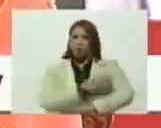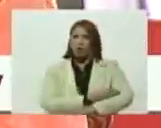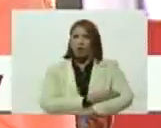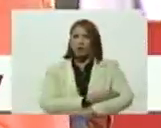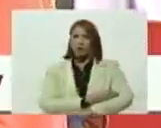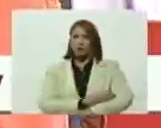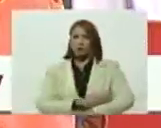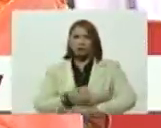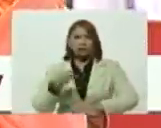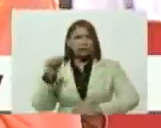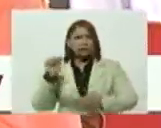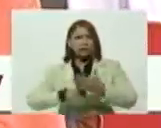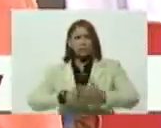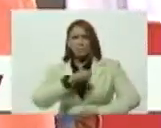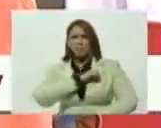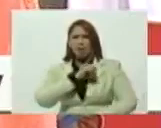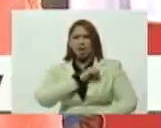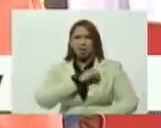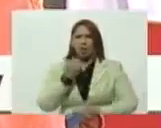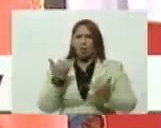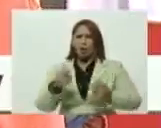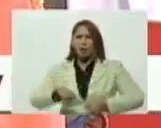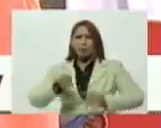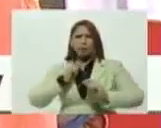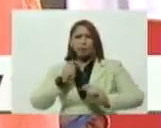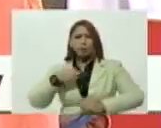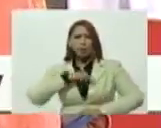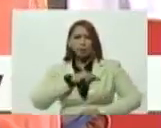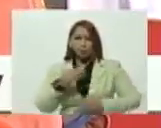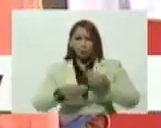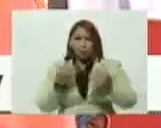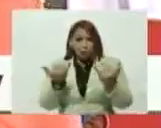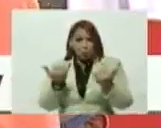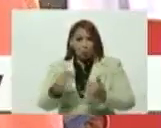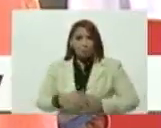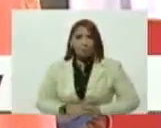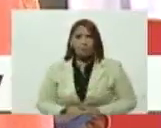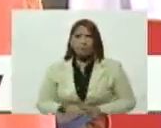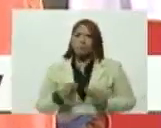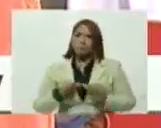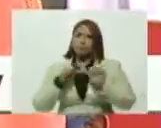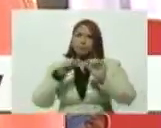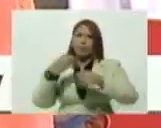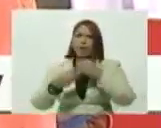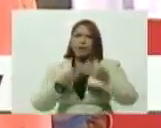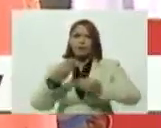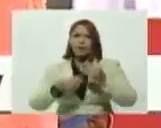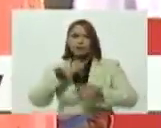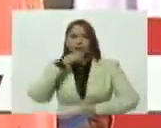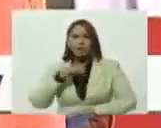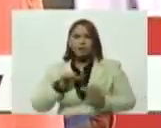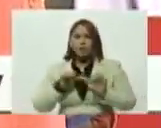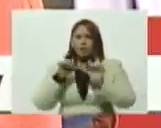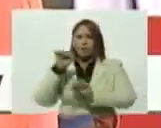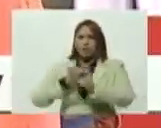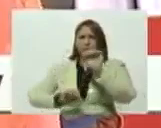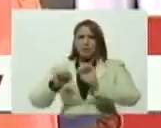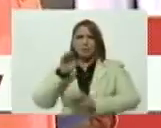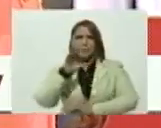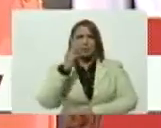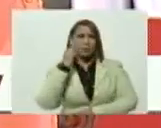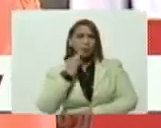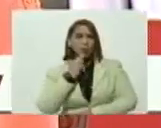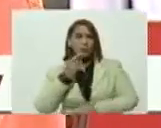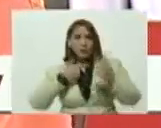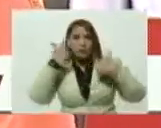firmeza, sin miedo, porque lo que nos corresponde a nosotros hacer en este momento es seguir haciendo historia para seguir defendiendo a la patria de Bolívar